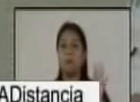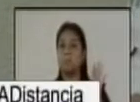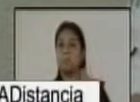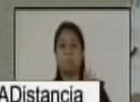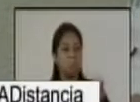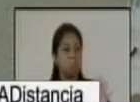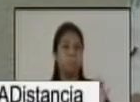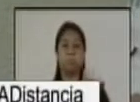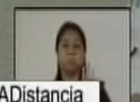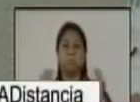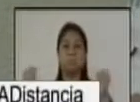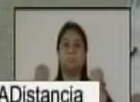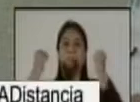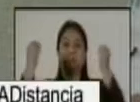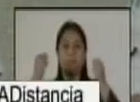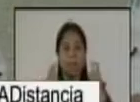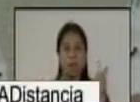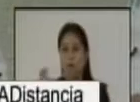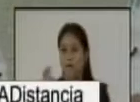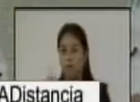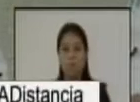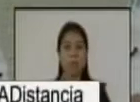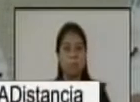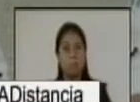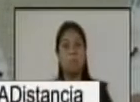exitoso en el manejo del coronavirus.